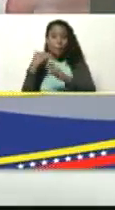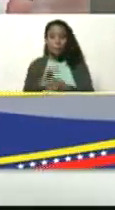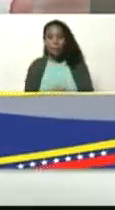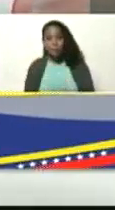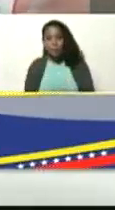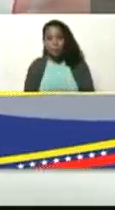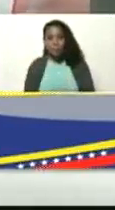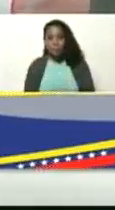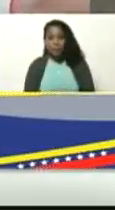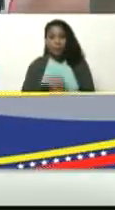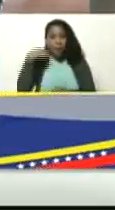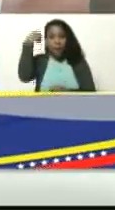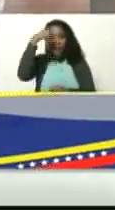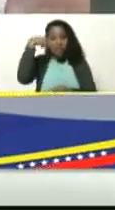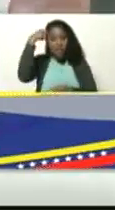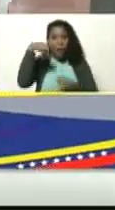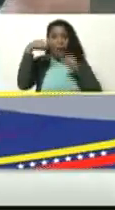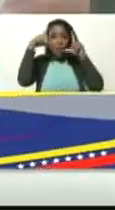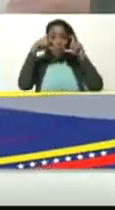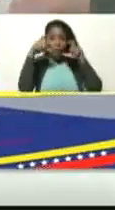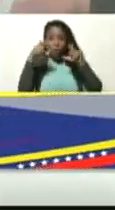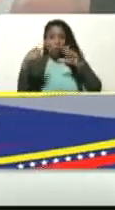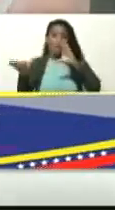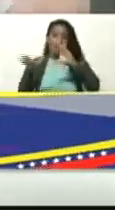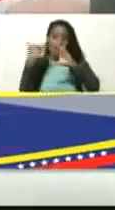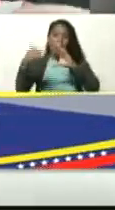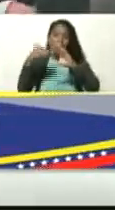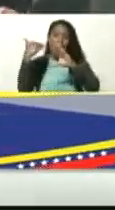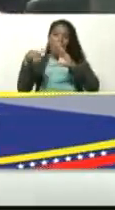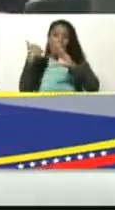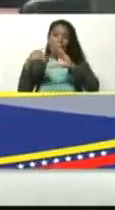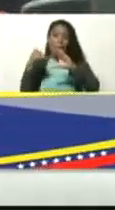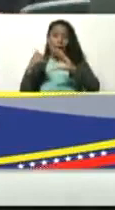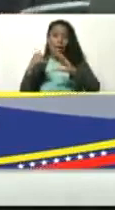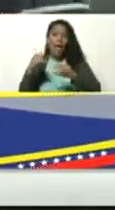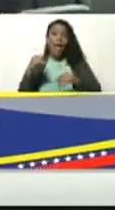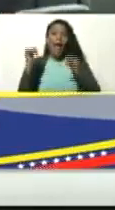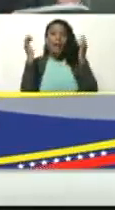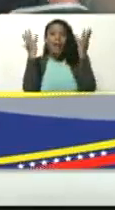iban llegando las imágenes de El Castaño,